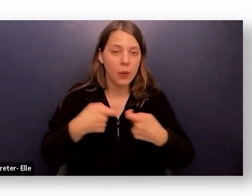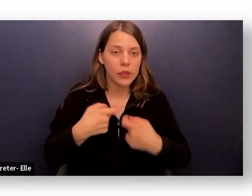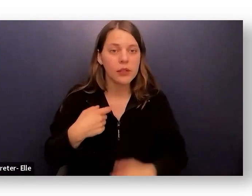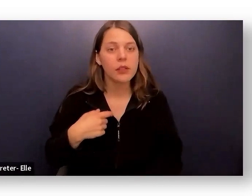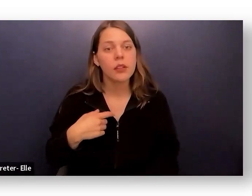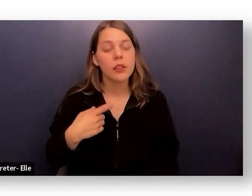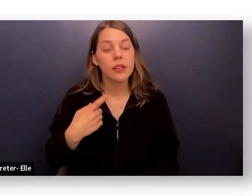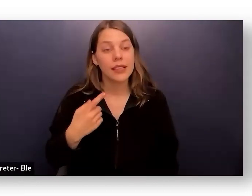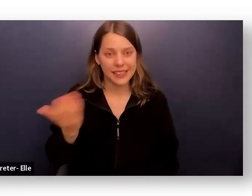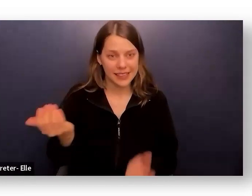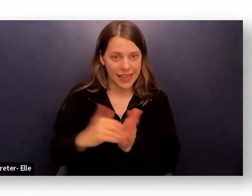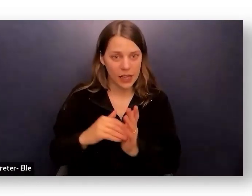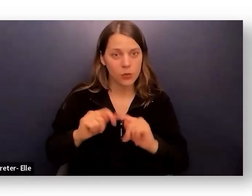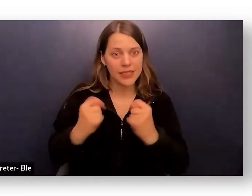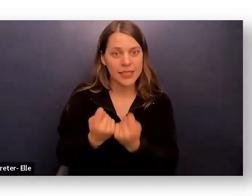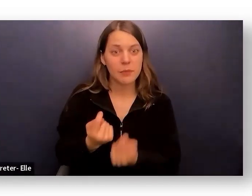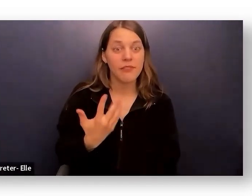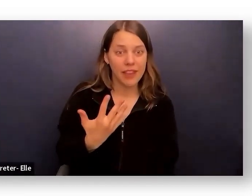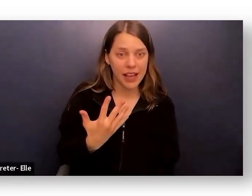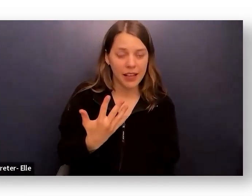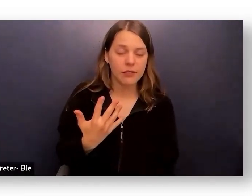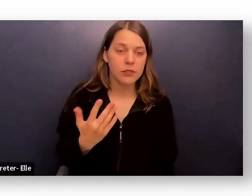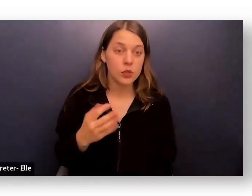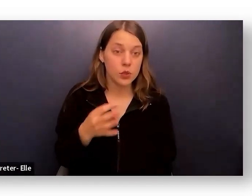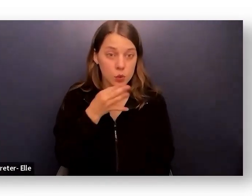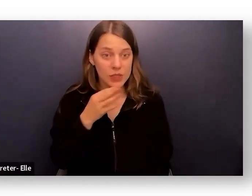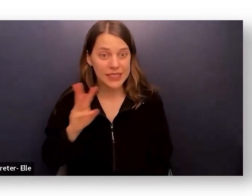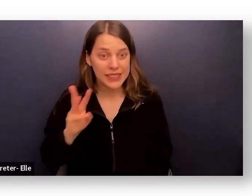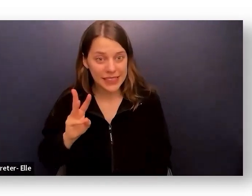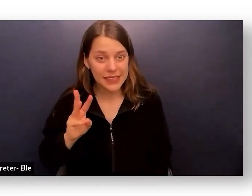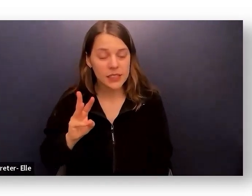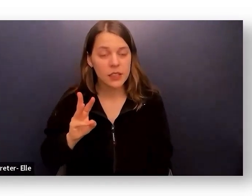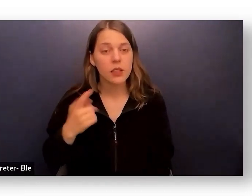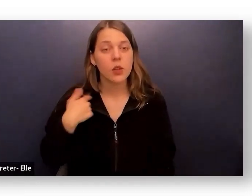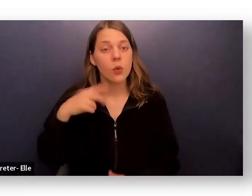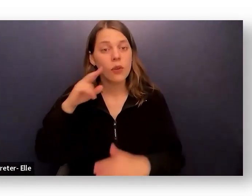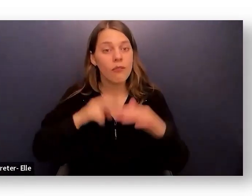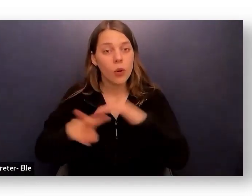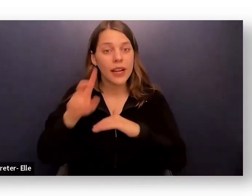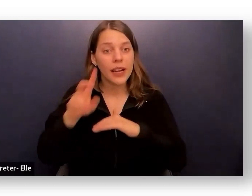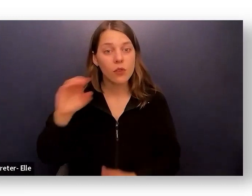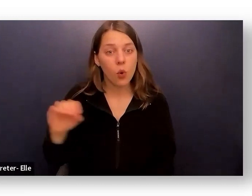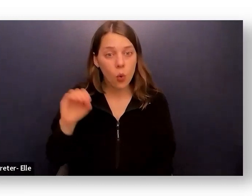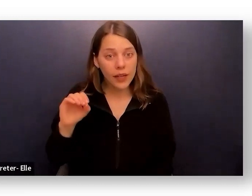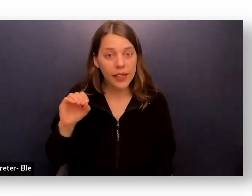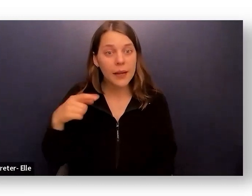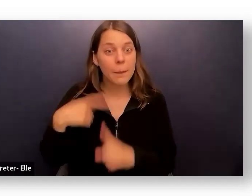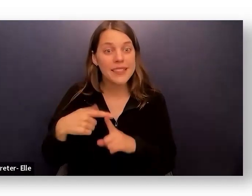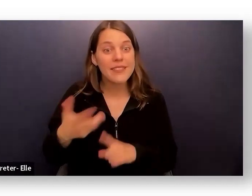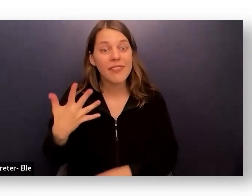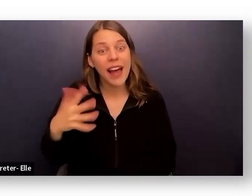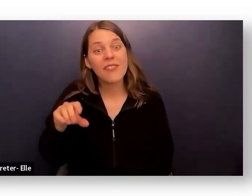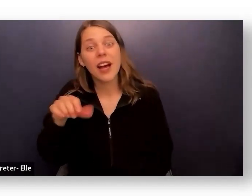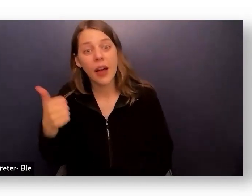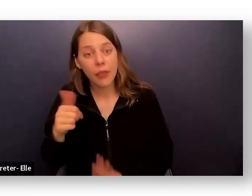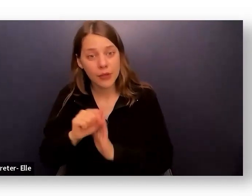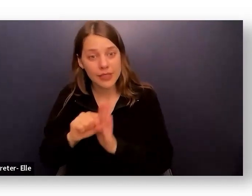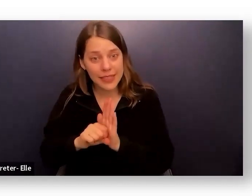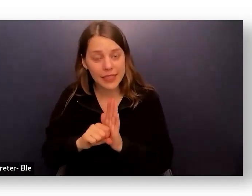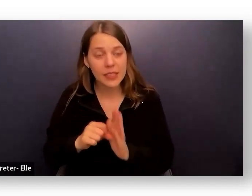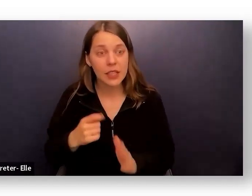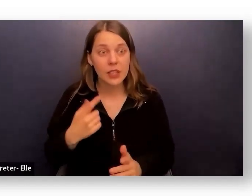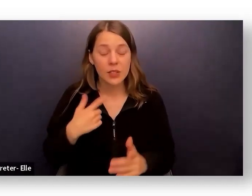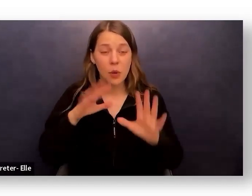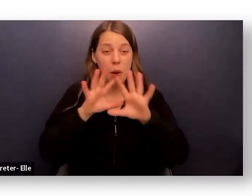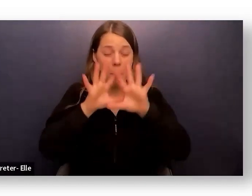energía. Otra vez, somos un equipo de 5 y vamos a hacer 6 pronto. Pronosticamos a Oregon y